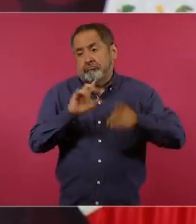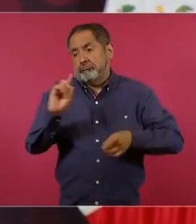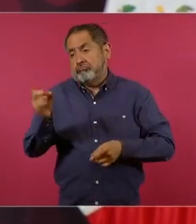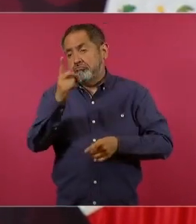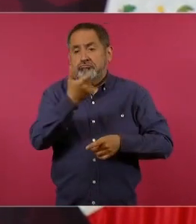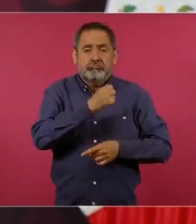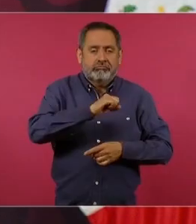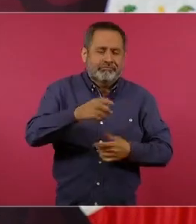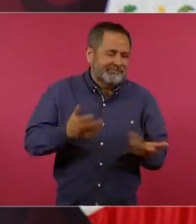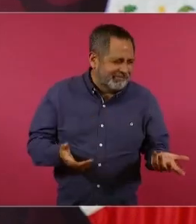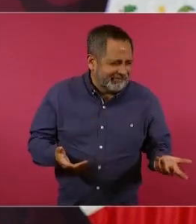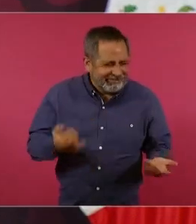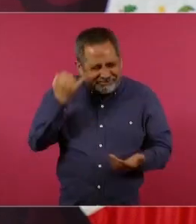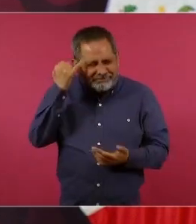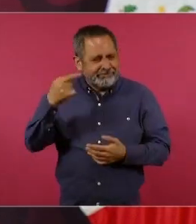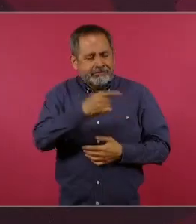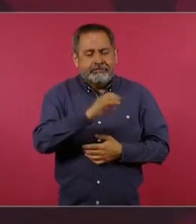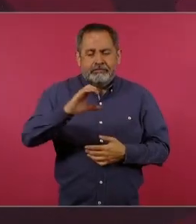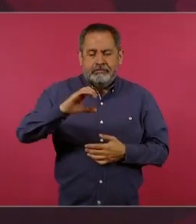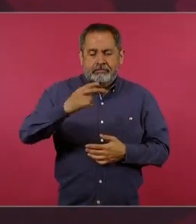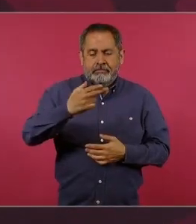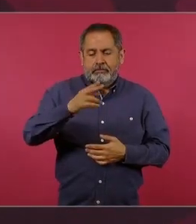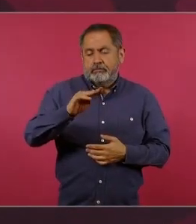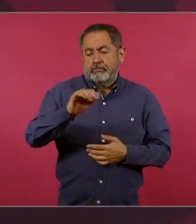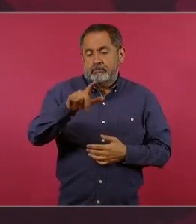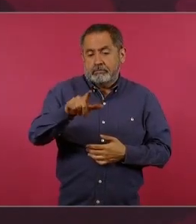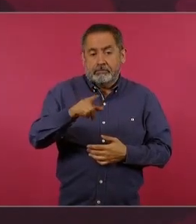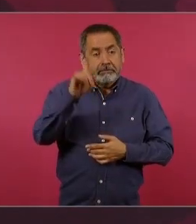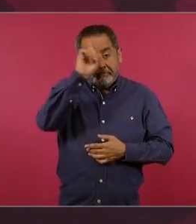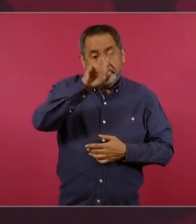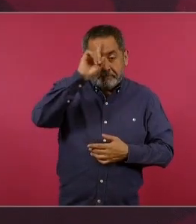imagínense que Chumel empieza a decir hay que comprar dolaritos.